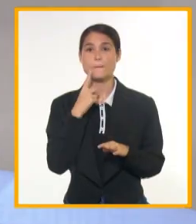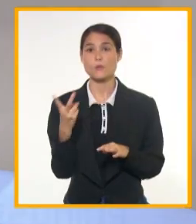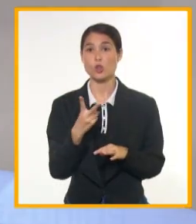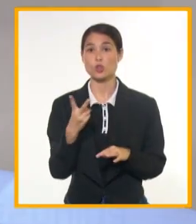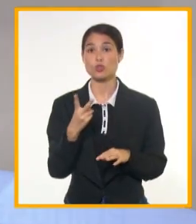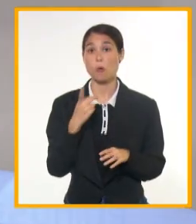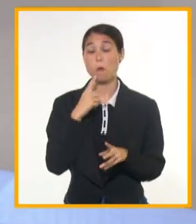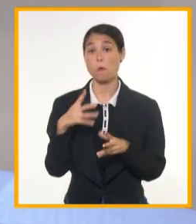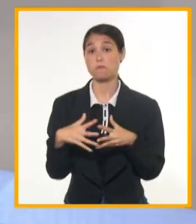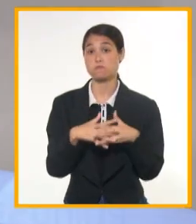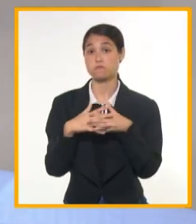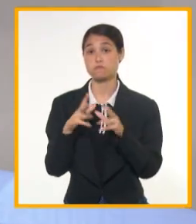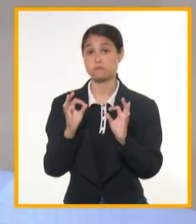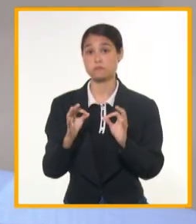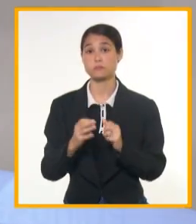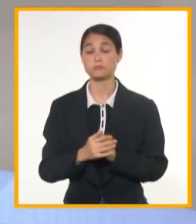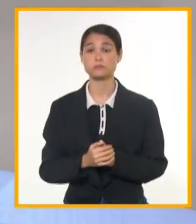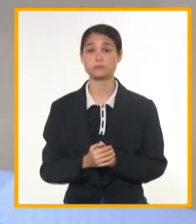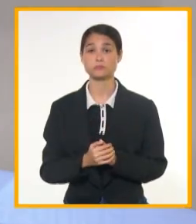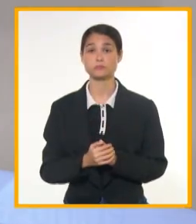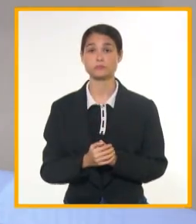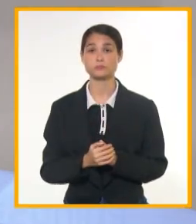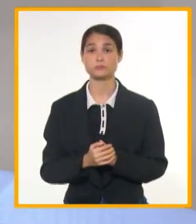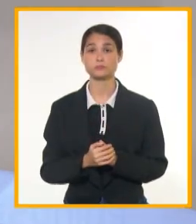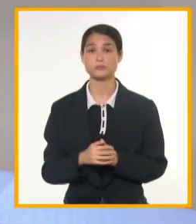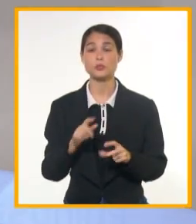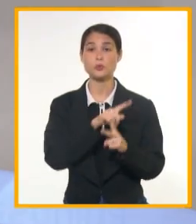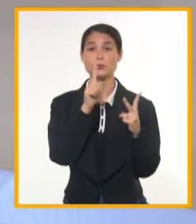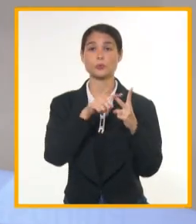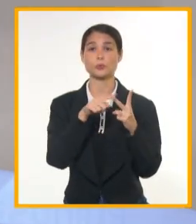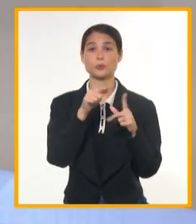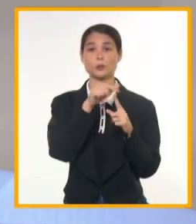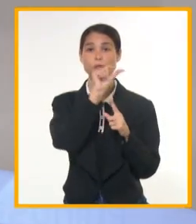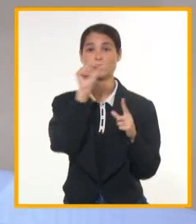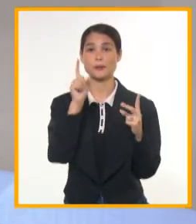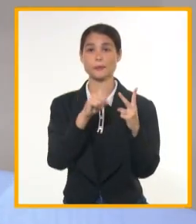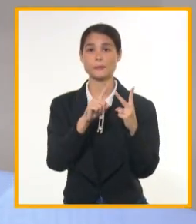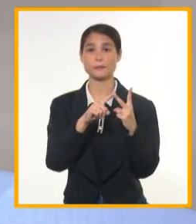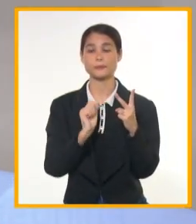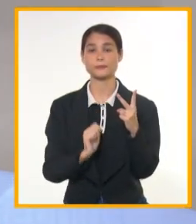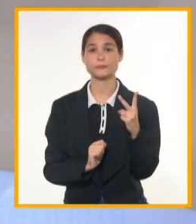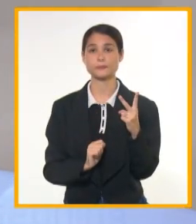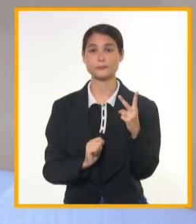manera general. Ahora paso a un segundo tema. Escuchen bien.